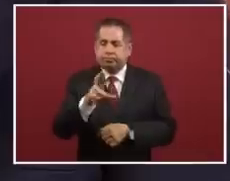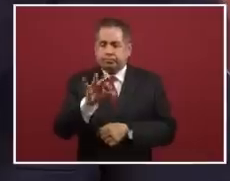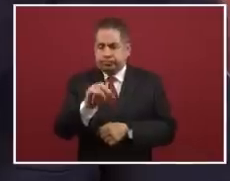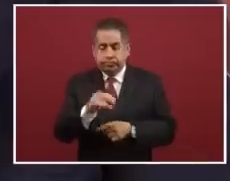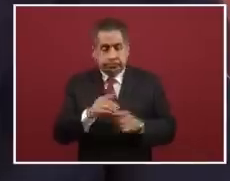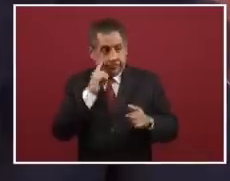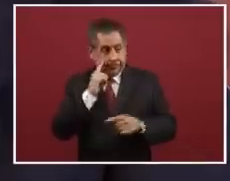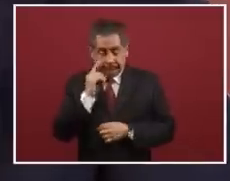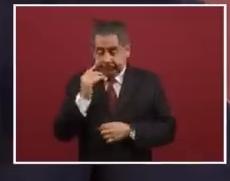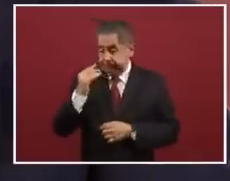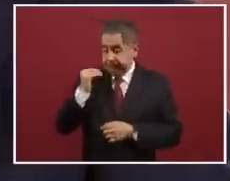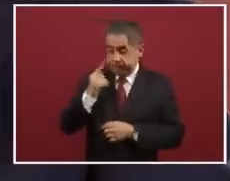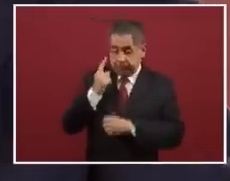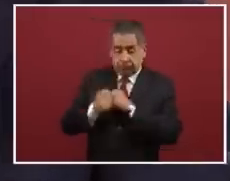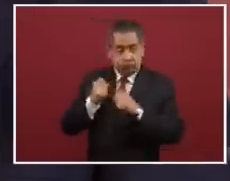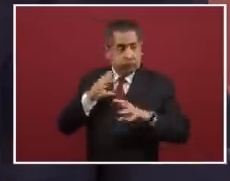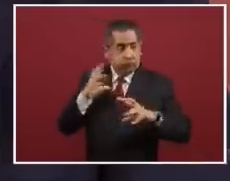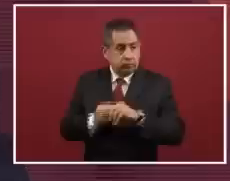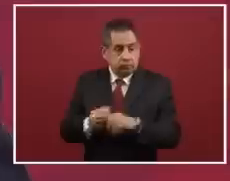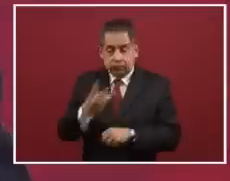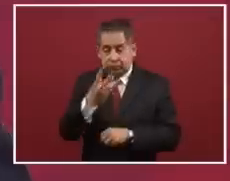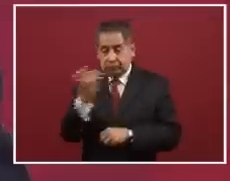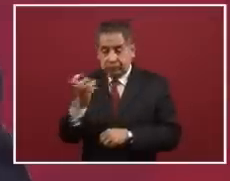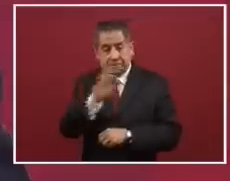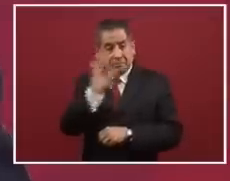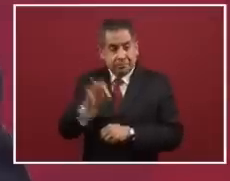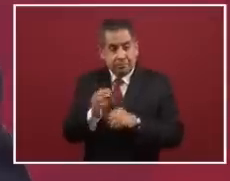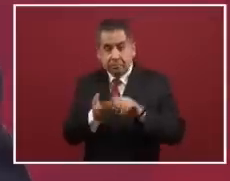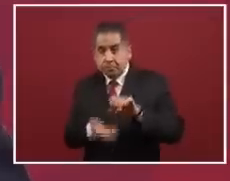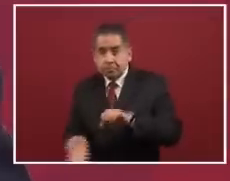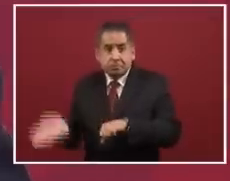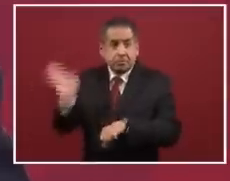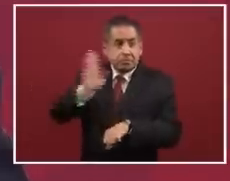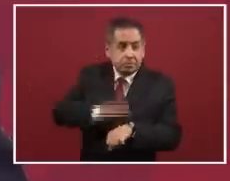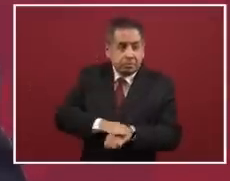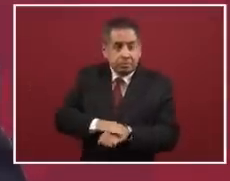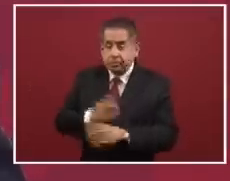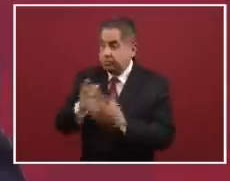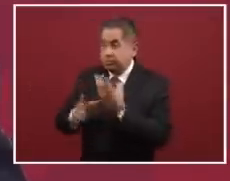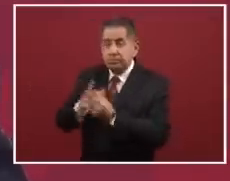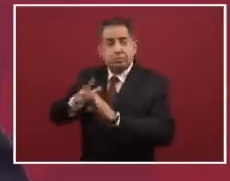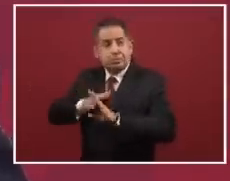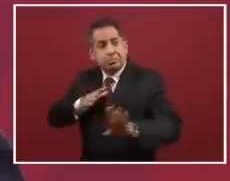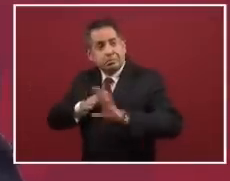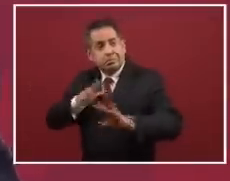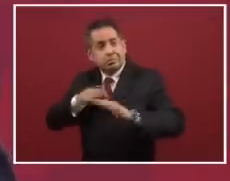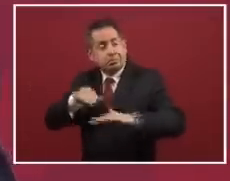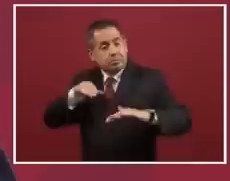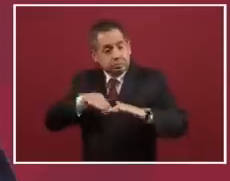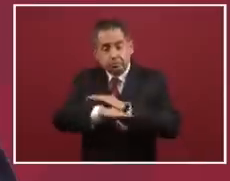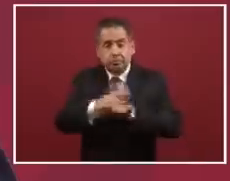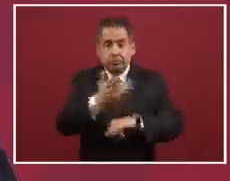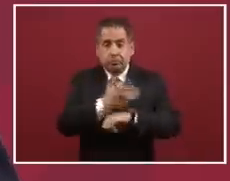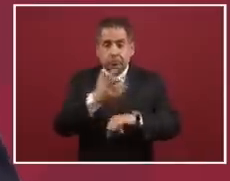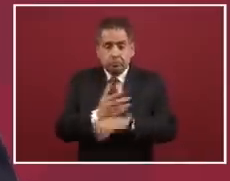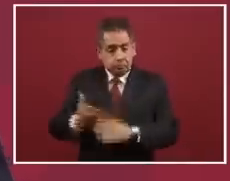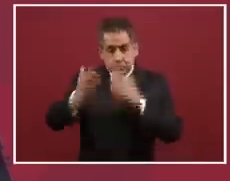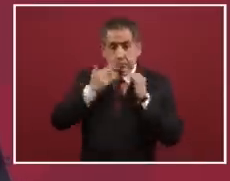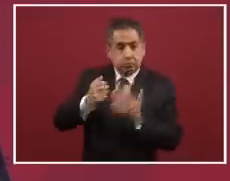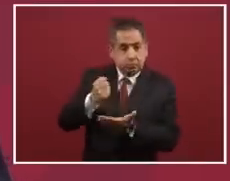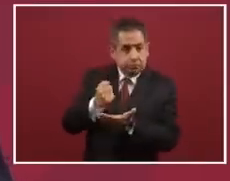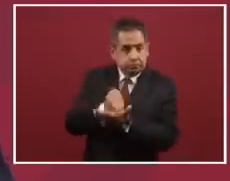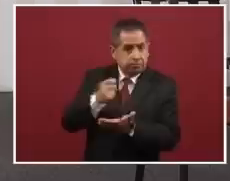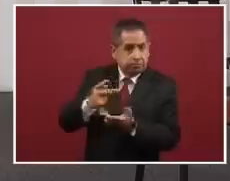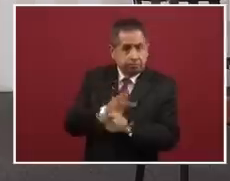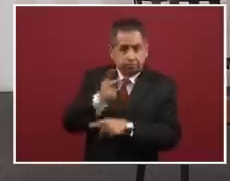que va del año de 300% del flujo migratorio indocumentado hacia Estados Unidos. México siempre ha